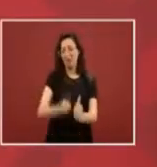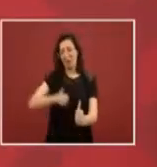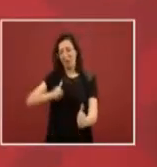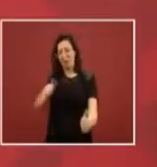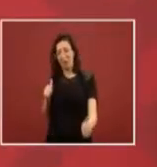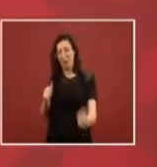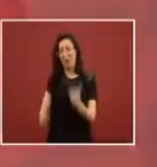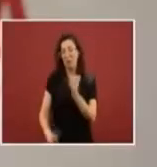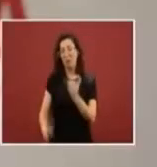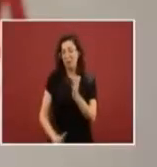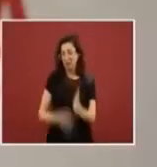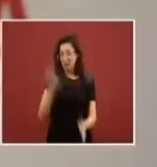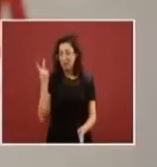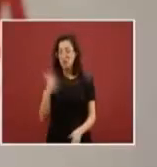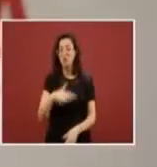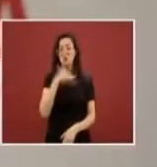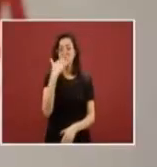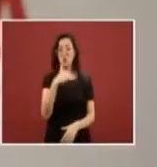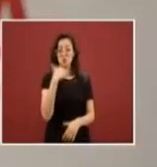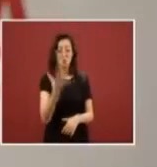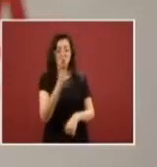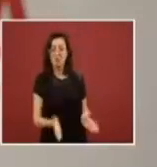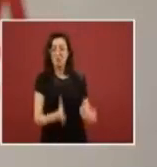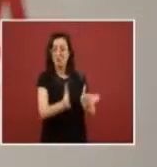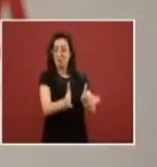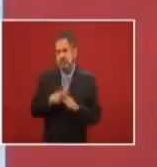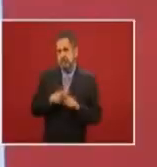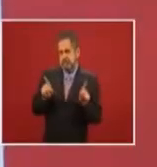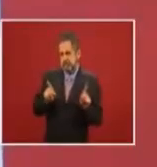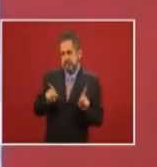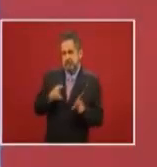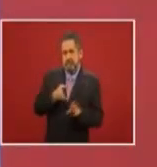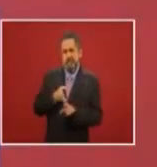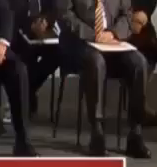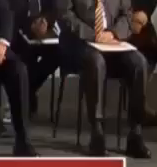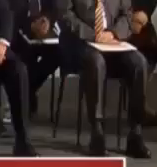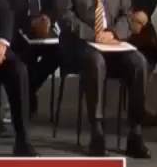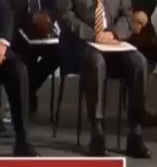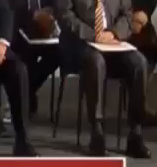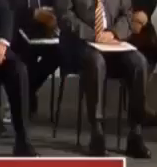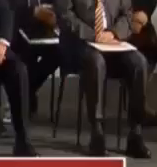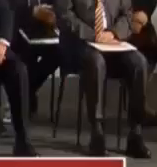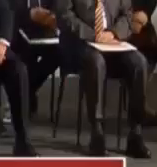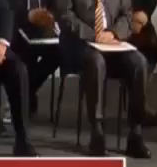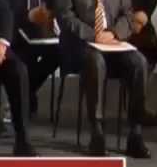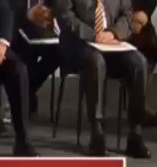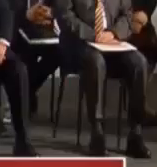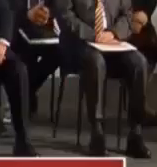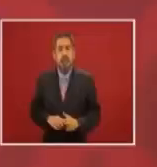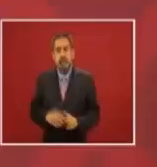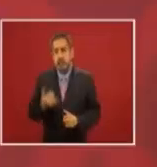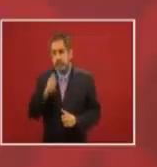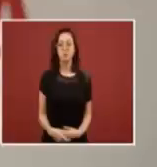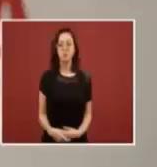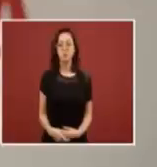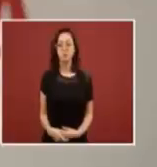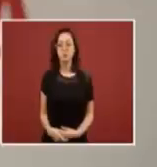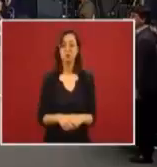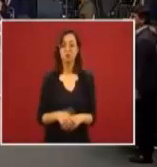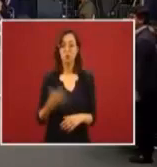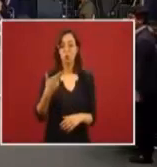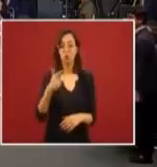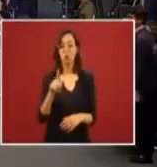un paso en el combate al pijavirus? Ni madres. Nos vamos por unos tacos o